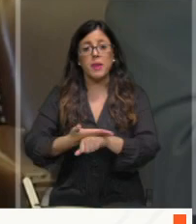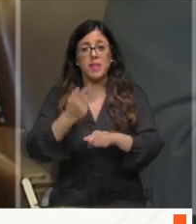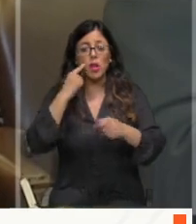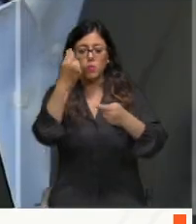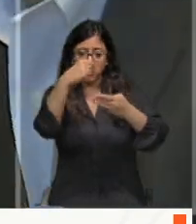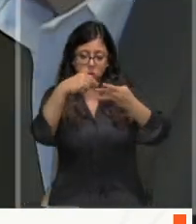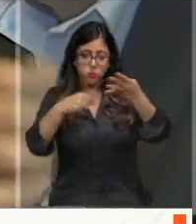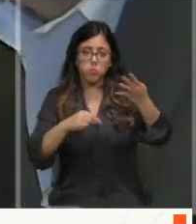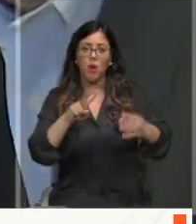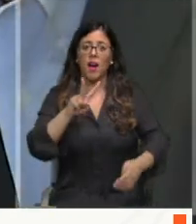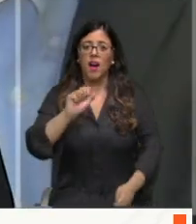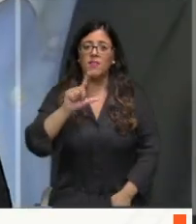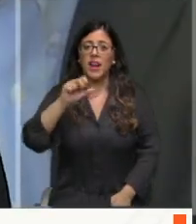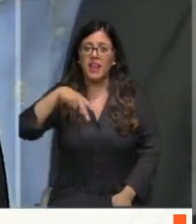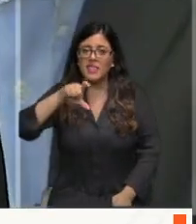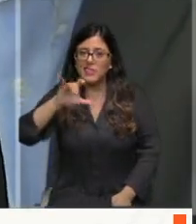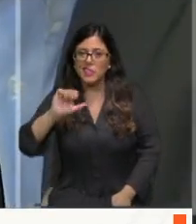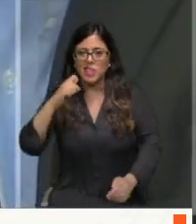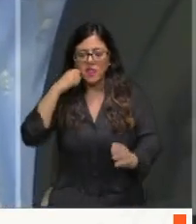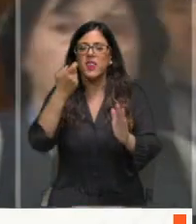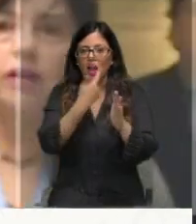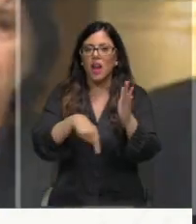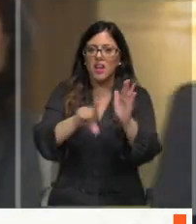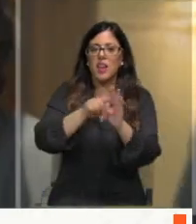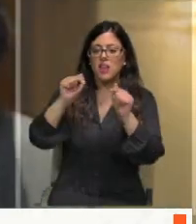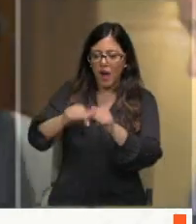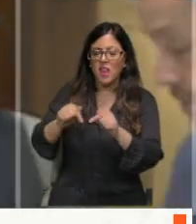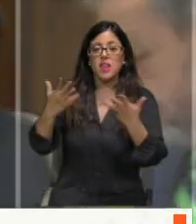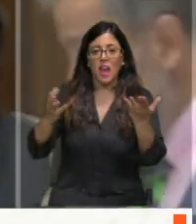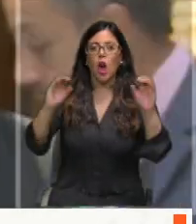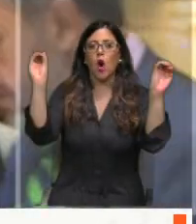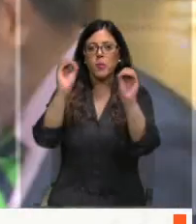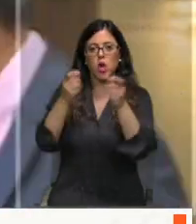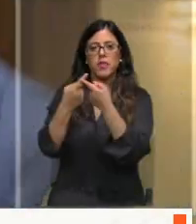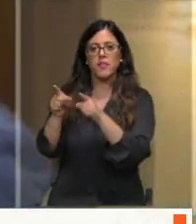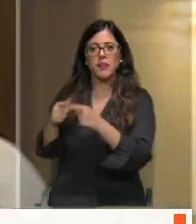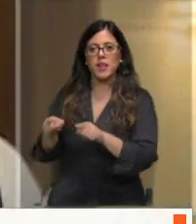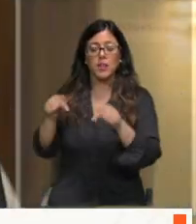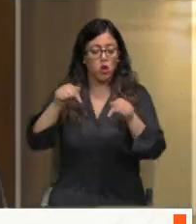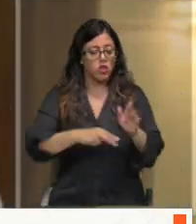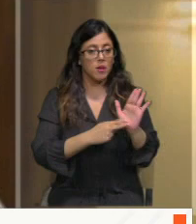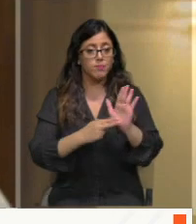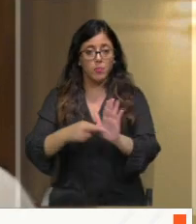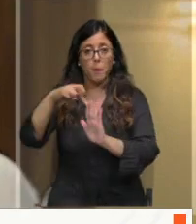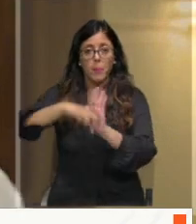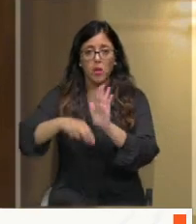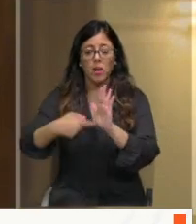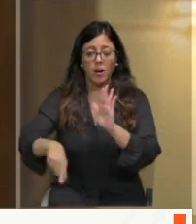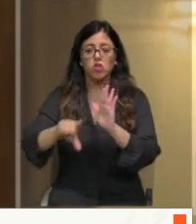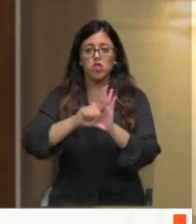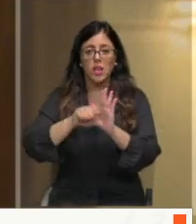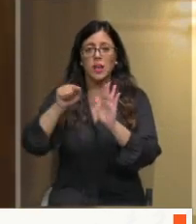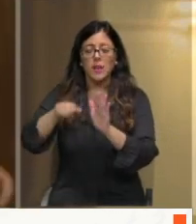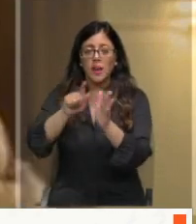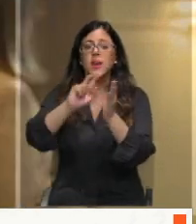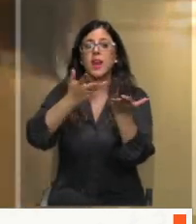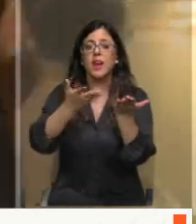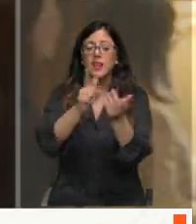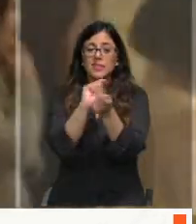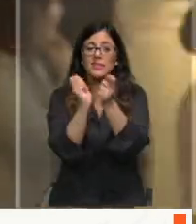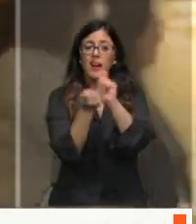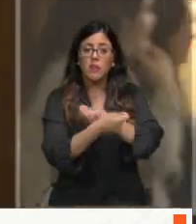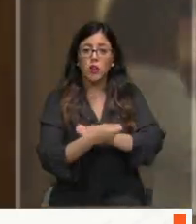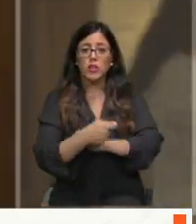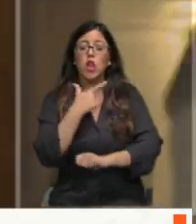plasmado por ley, algo que generó inmediato debate. Y queremos presentar en estos días un proyecto de ley que transforme ese anhelo del